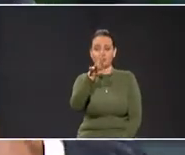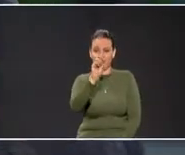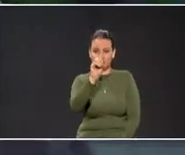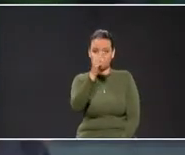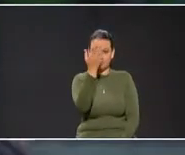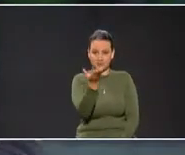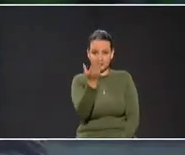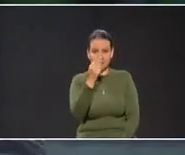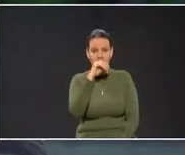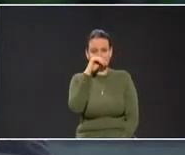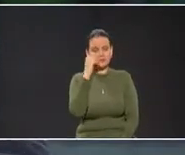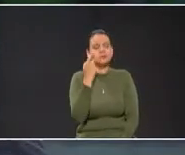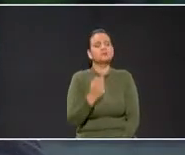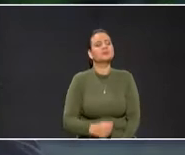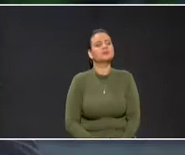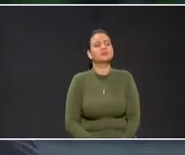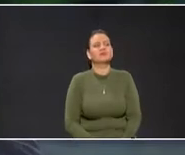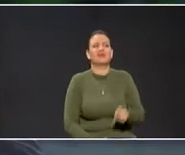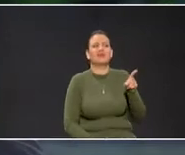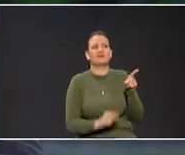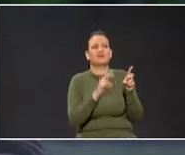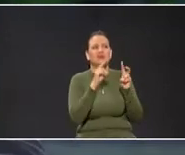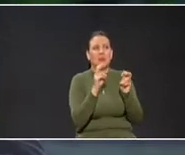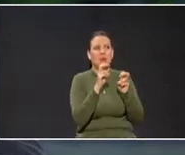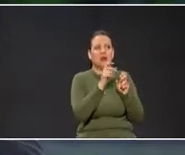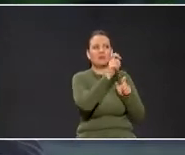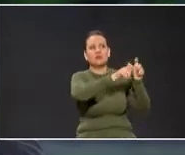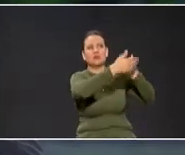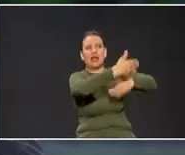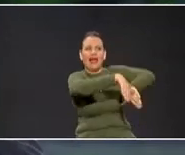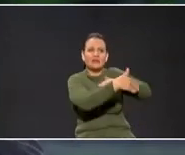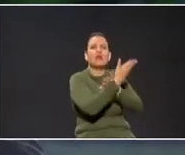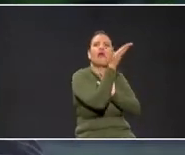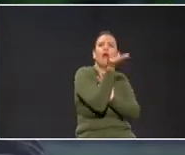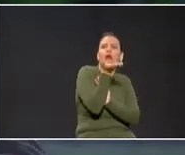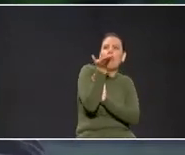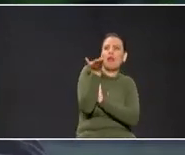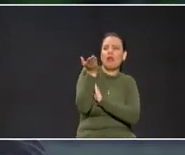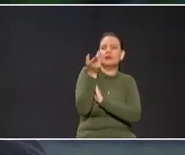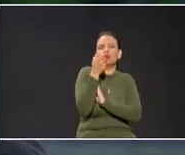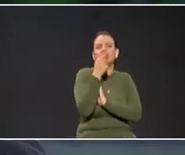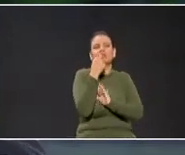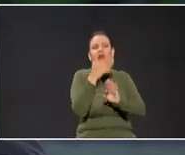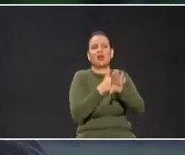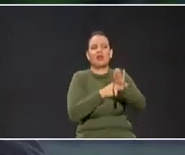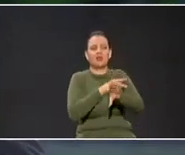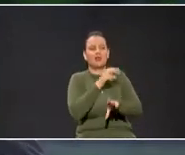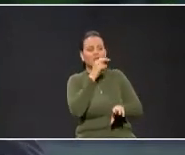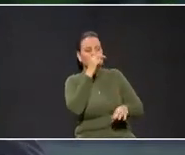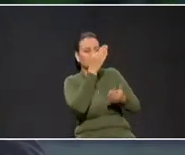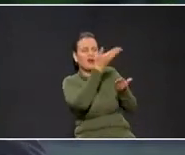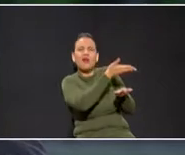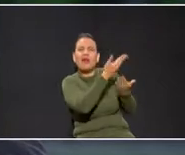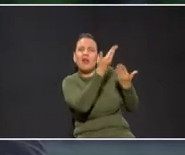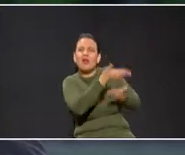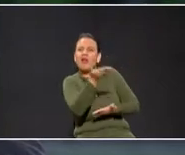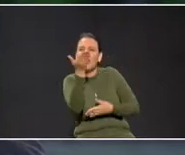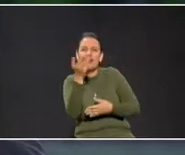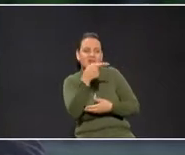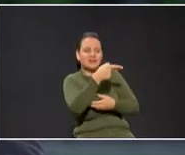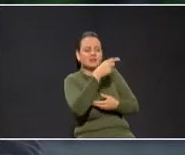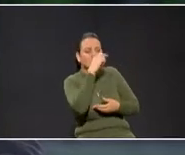en este tema hay que hacer una intervención integral primero hay que saber cuáles son los niños niñas y adolescentes que están en las calles cuáles son